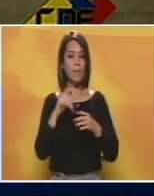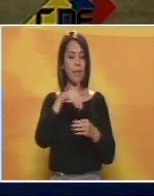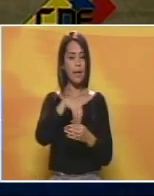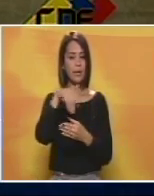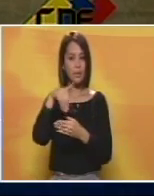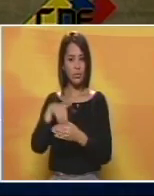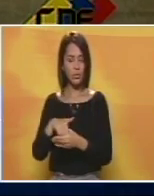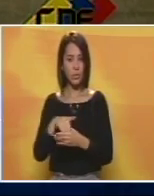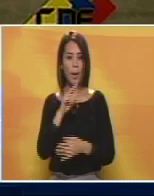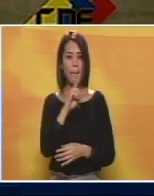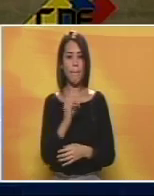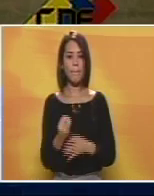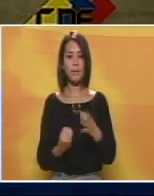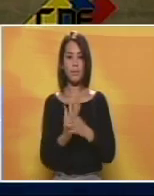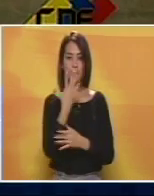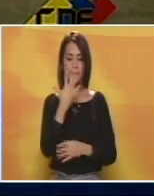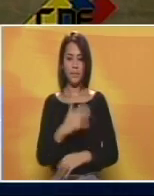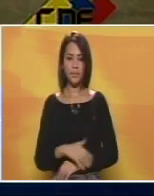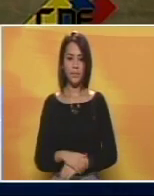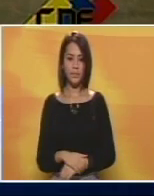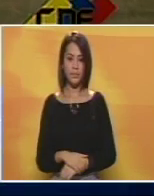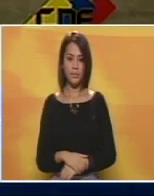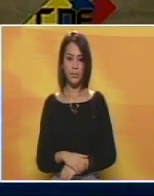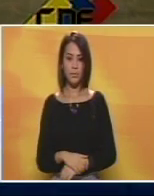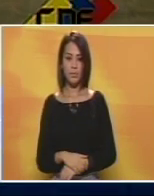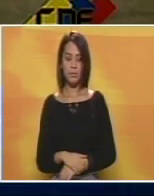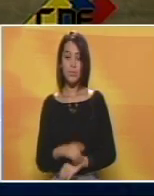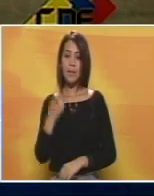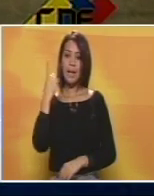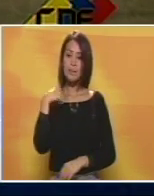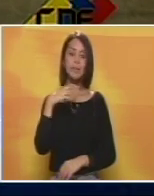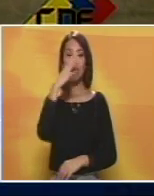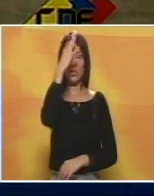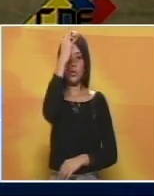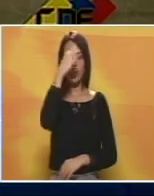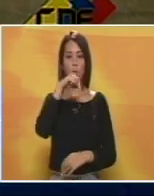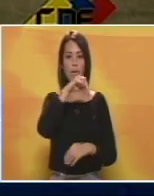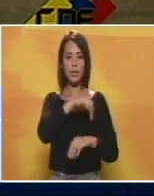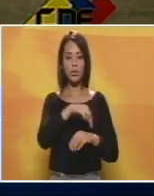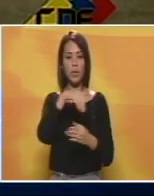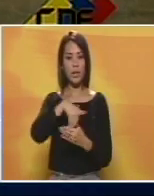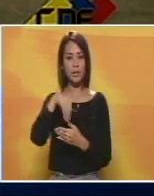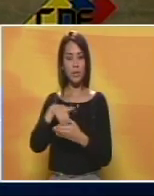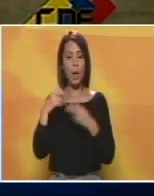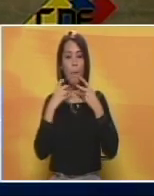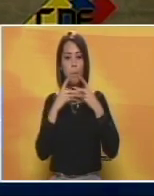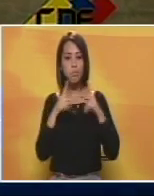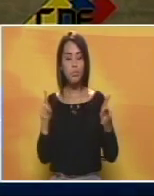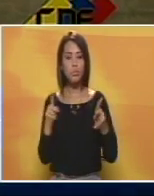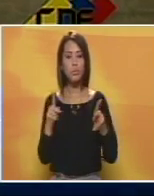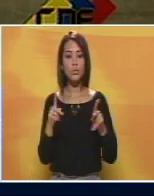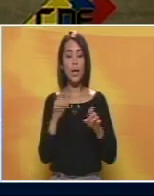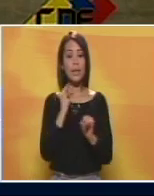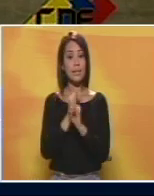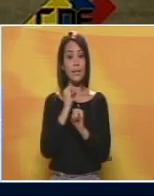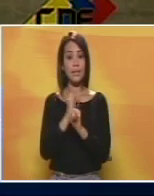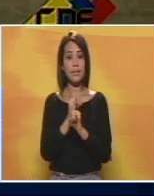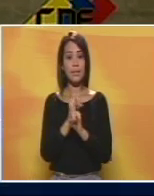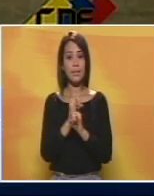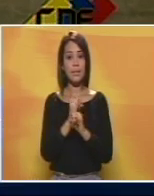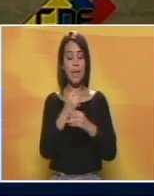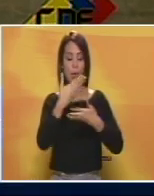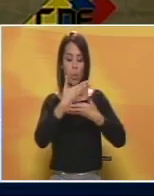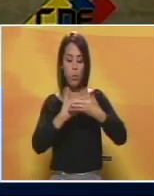proceso electoral del próximo 20 de mayo. Ayer el Consejo Nacional Electoral publicó en su página web el listado